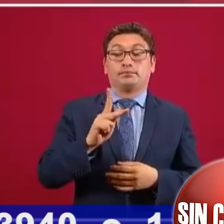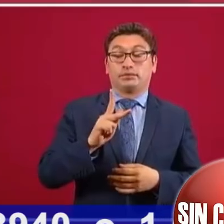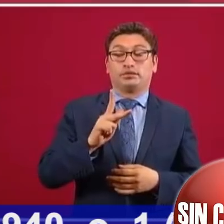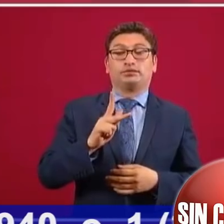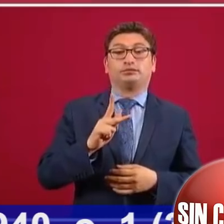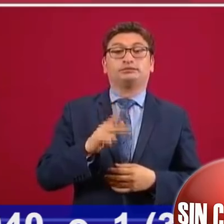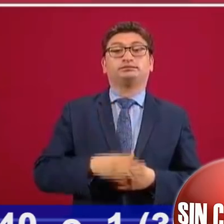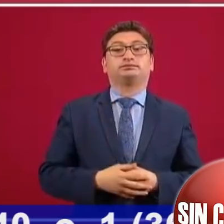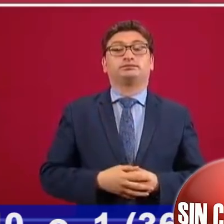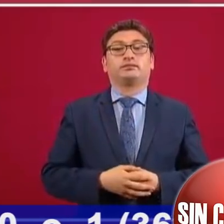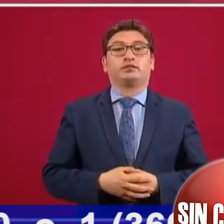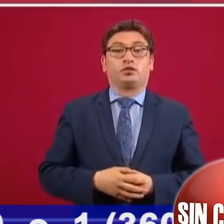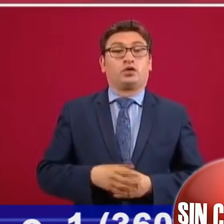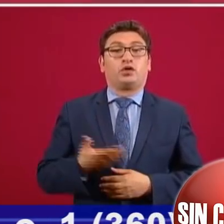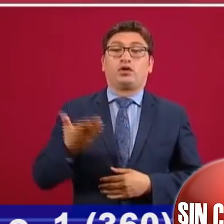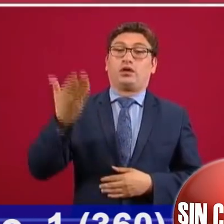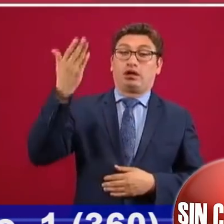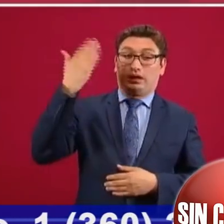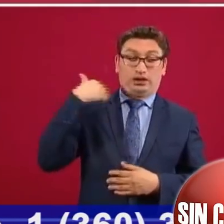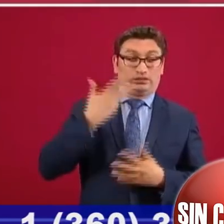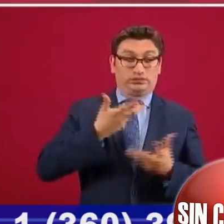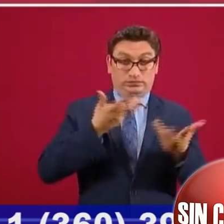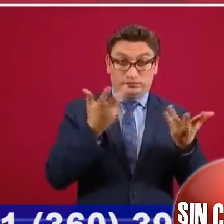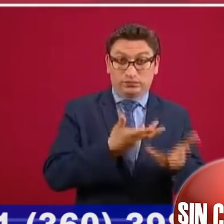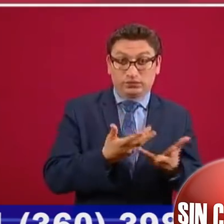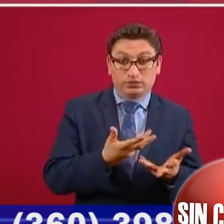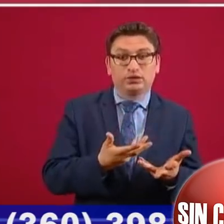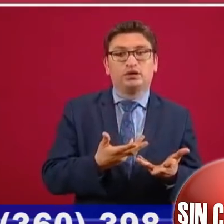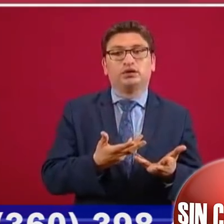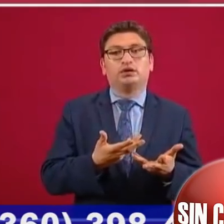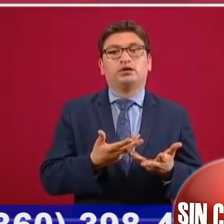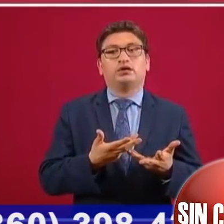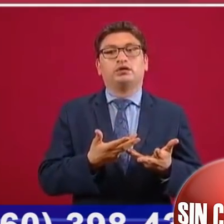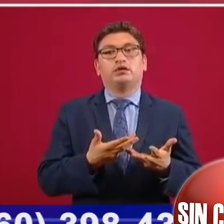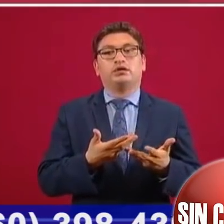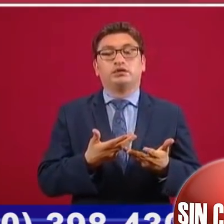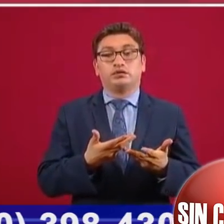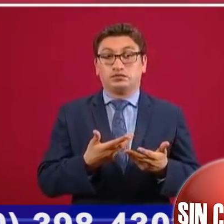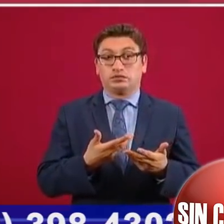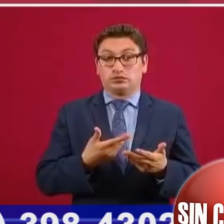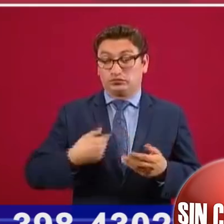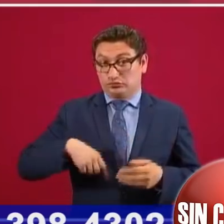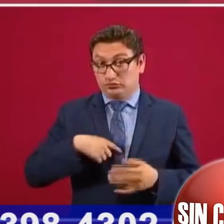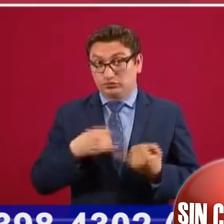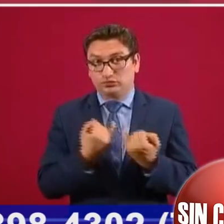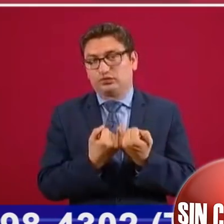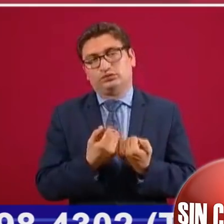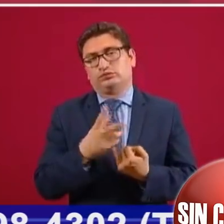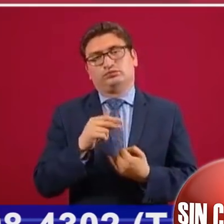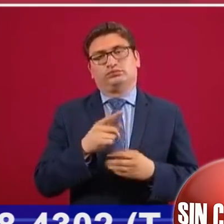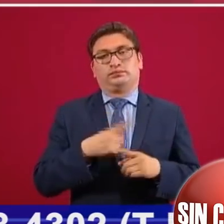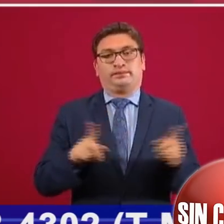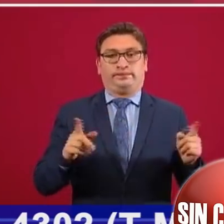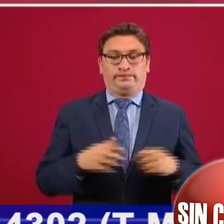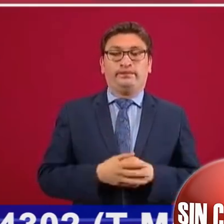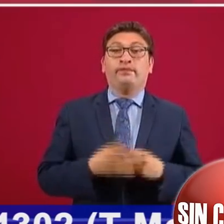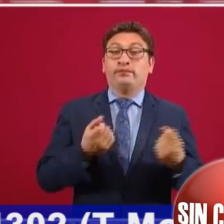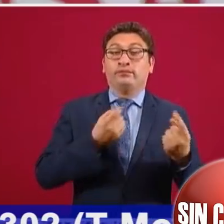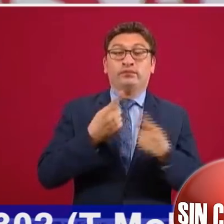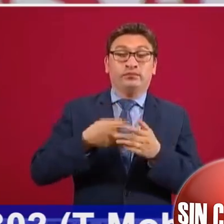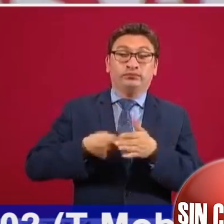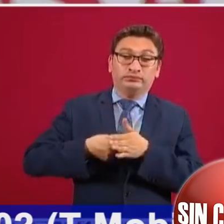otros lo hacían antes y todavía se sigue haciendo en el mundo, que hay presiones